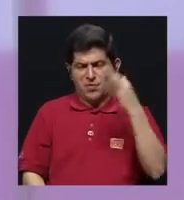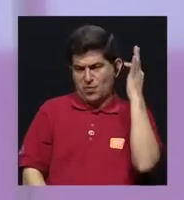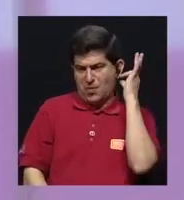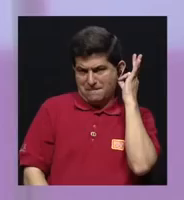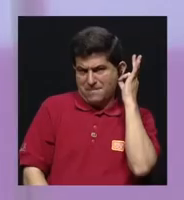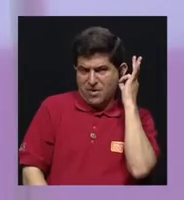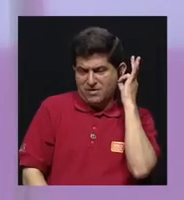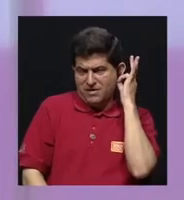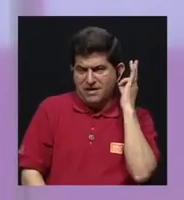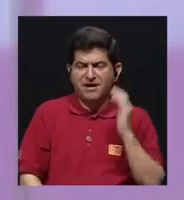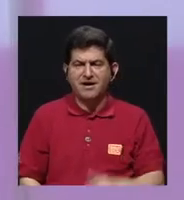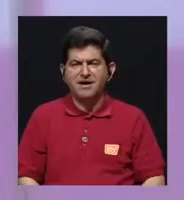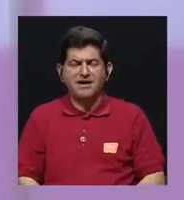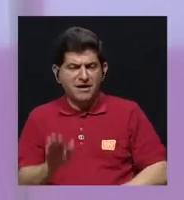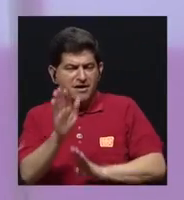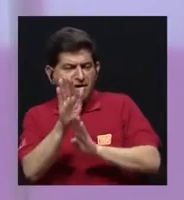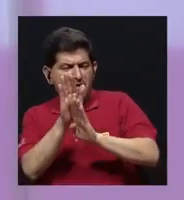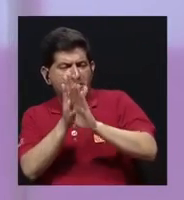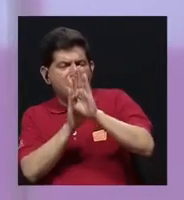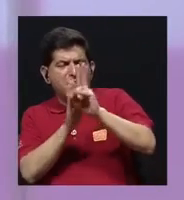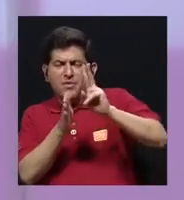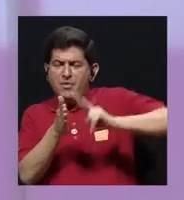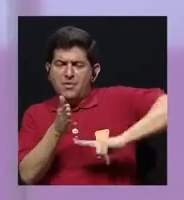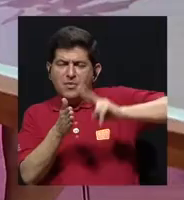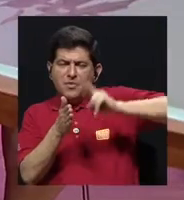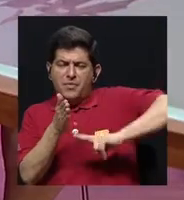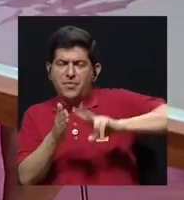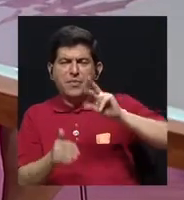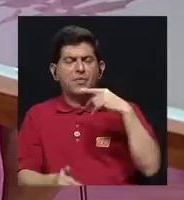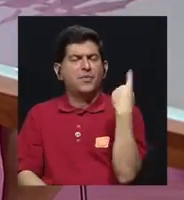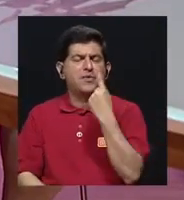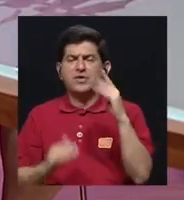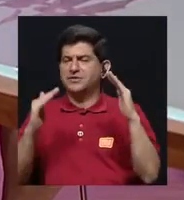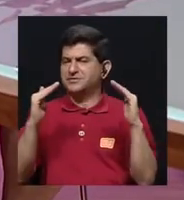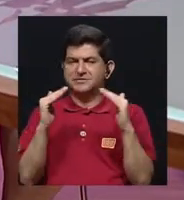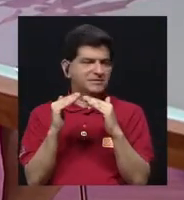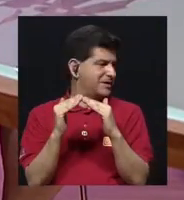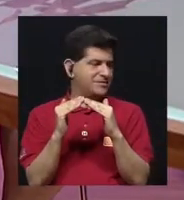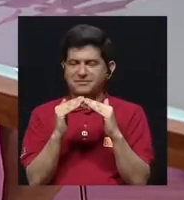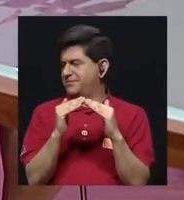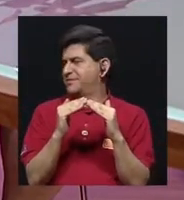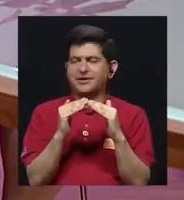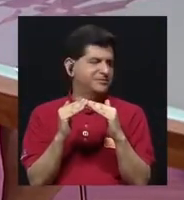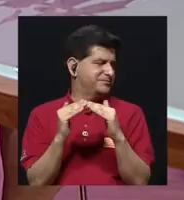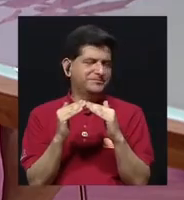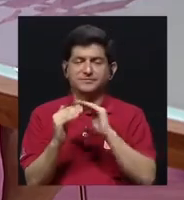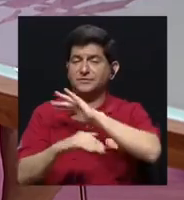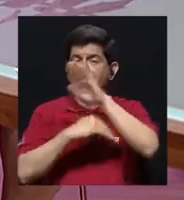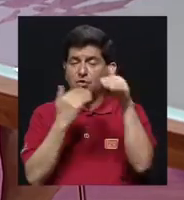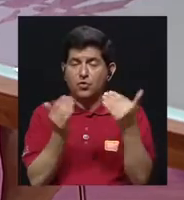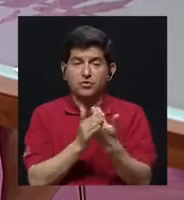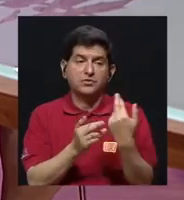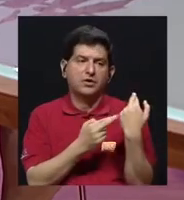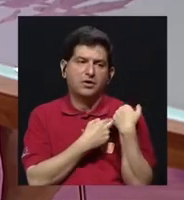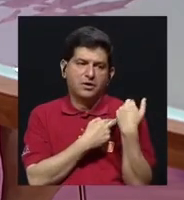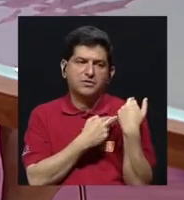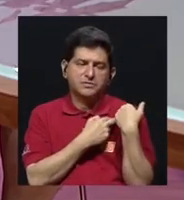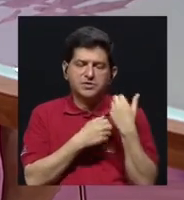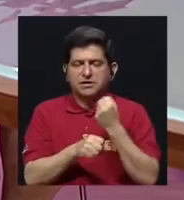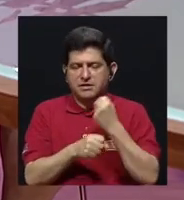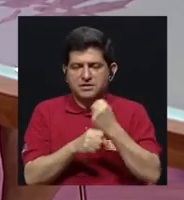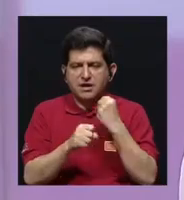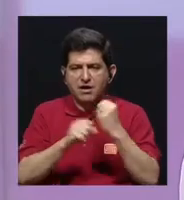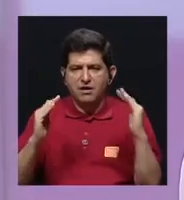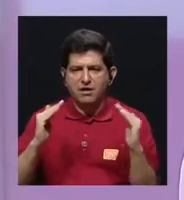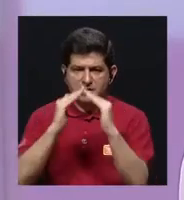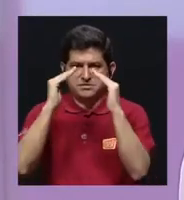mujer desarrollarse en la lectura y no estar siempre en la casa con todos los deberes que tenemos que hacer las amas de